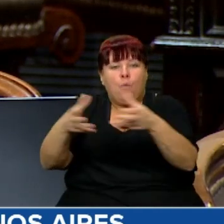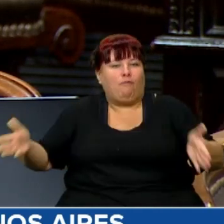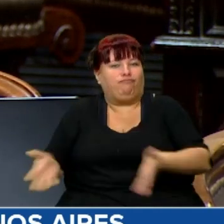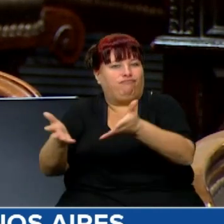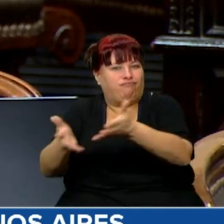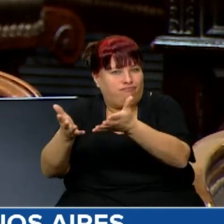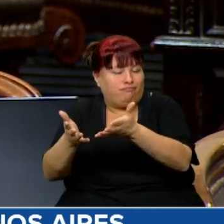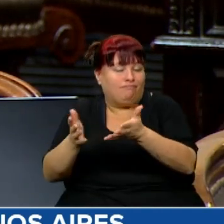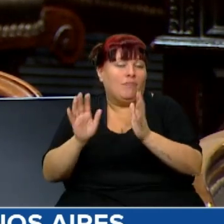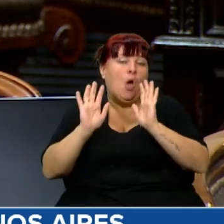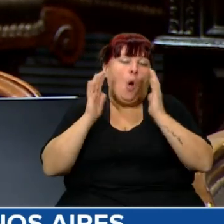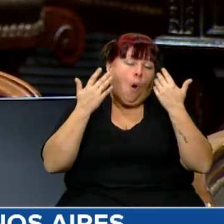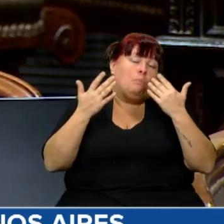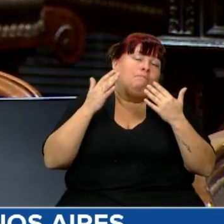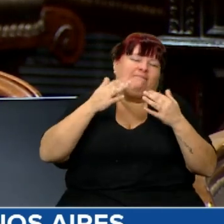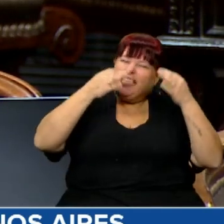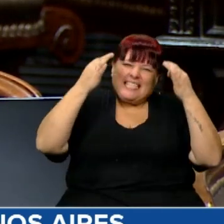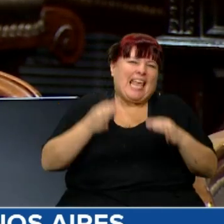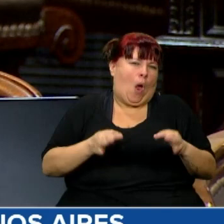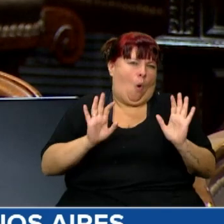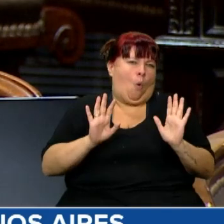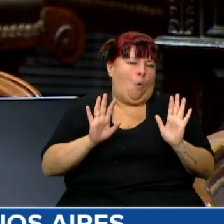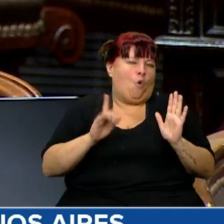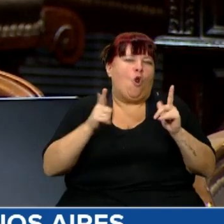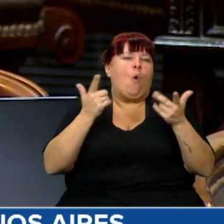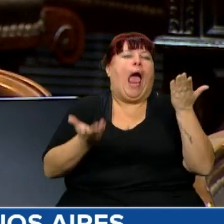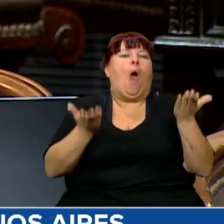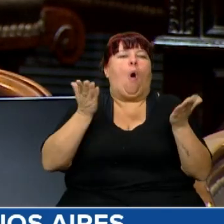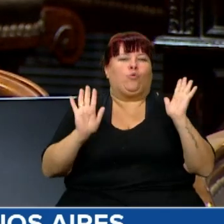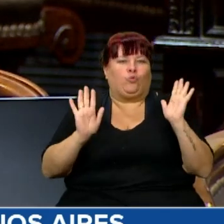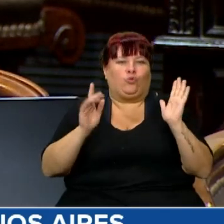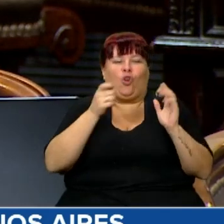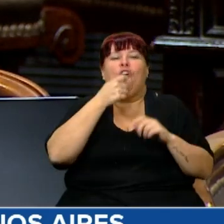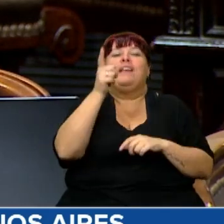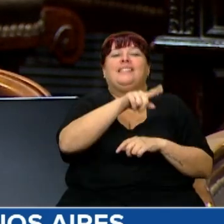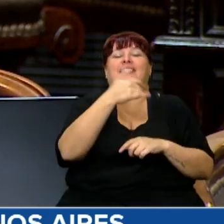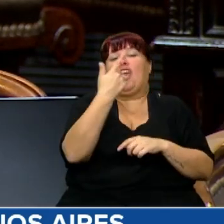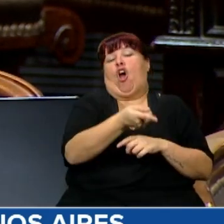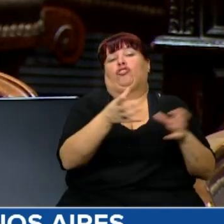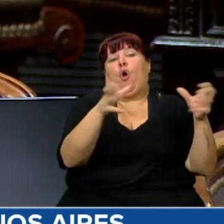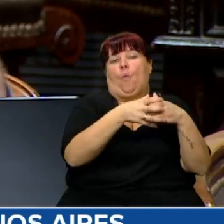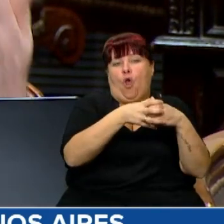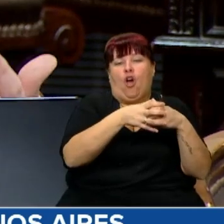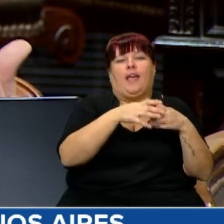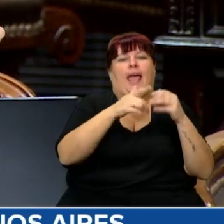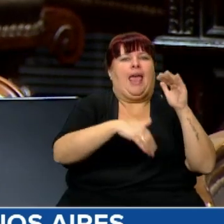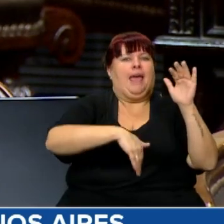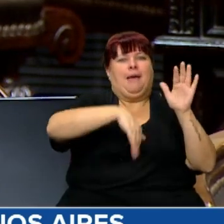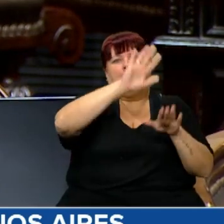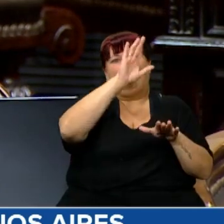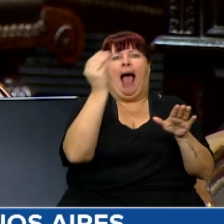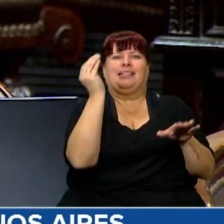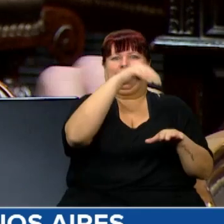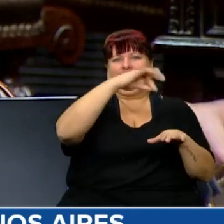sector. Y por ahí no, seguramente es injusto no dárselas cuando la tienen sectores muy por encima del